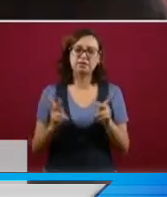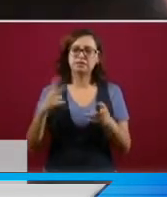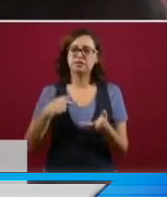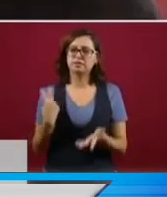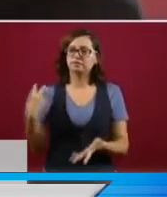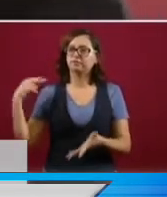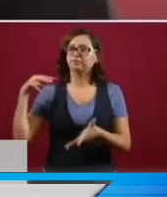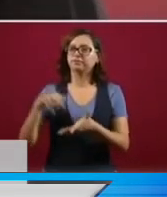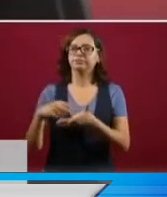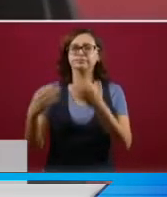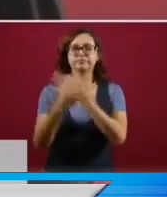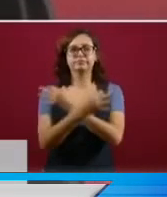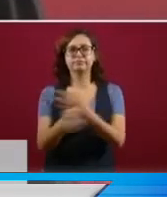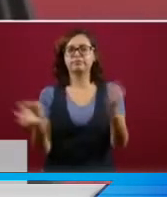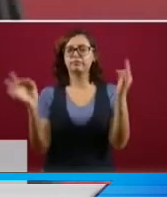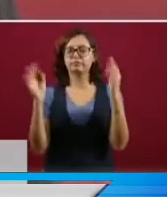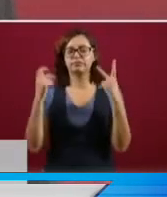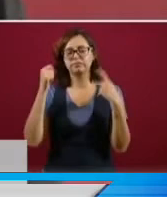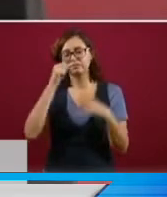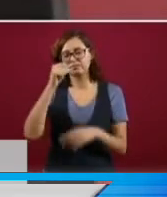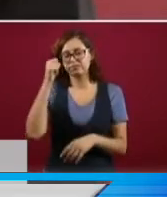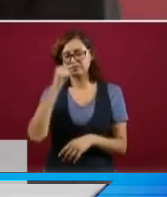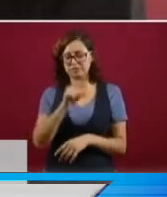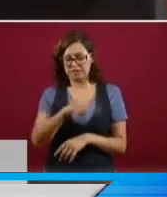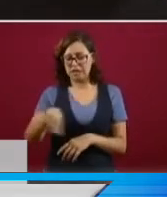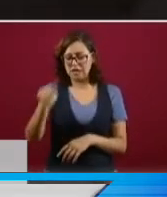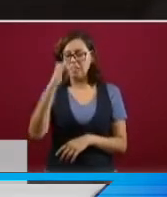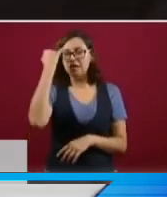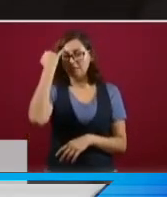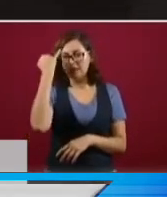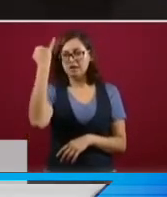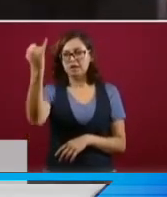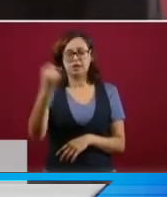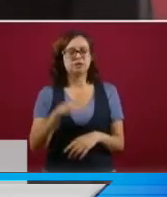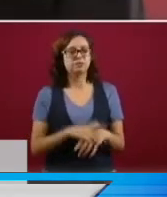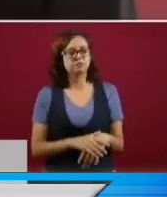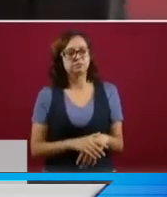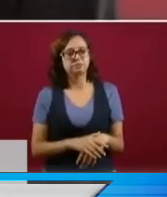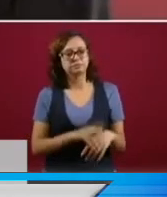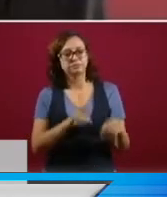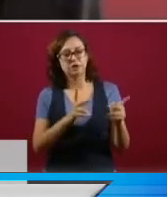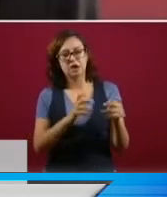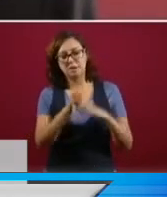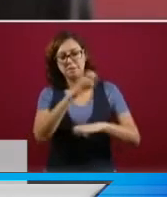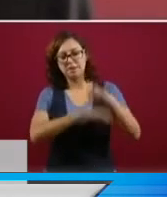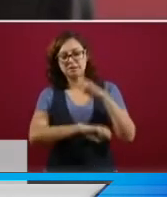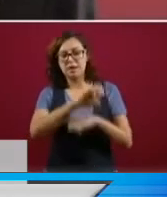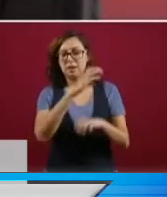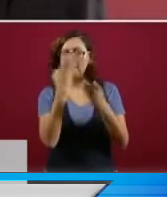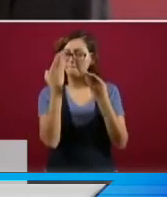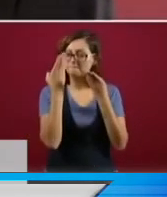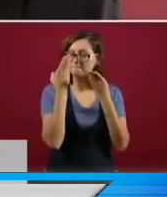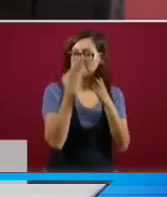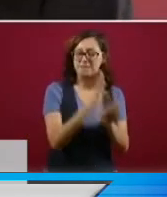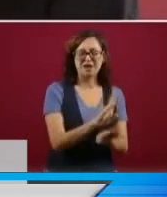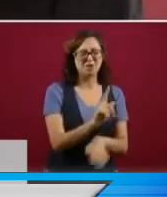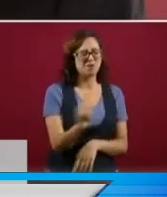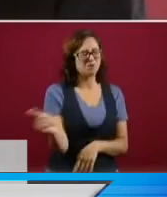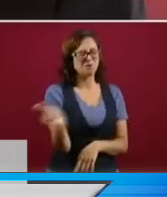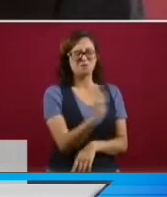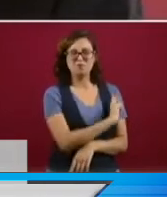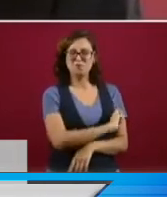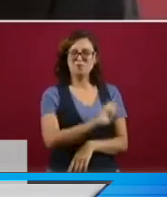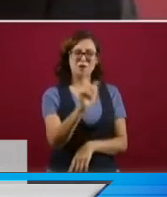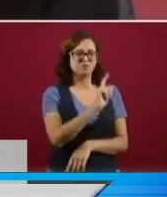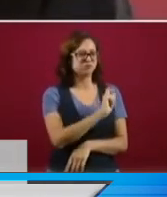considerada en la Ley de Ingresos, en la que se daba preferencia a algunas empresas y bancos. En relación a Jacob Polensky, mencionó que es posible que